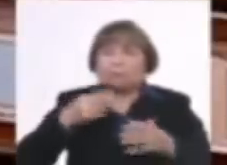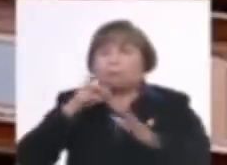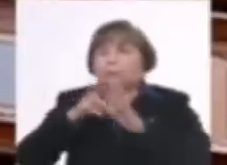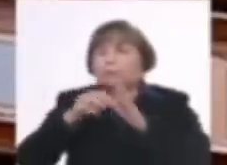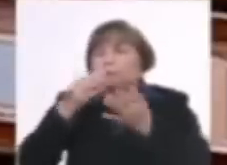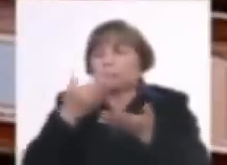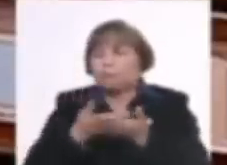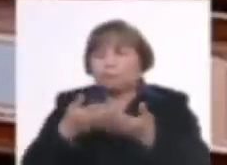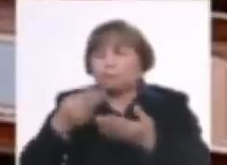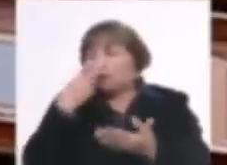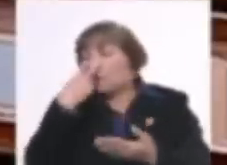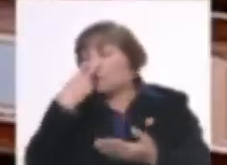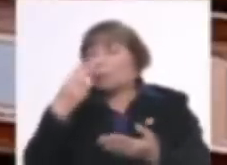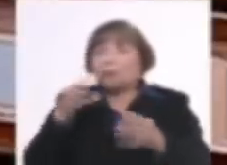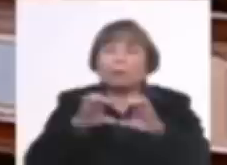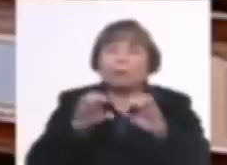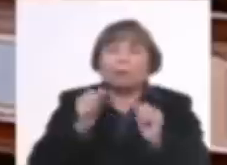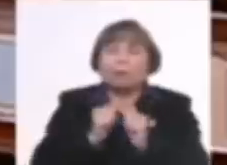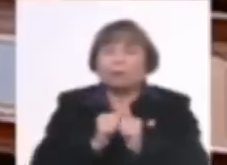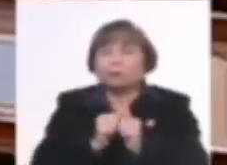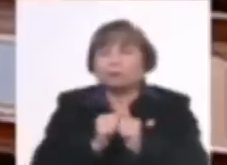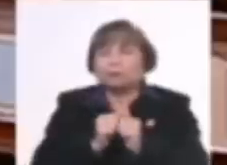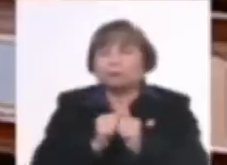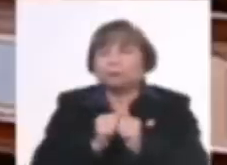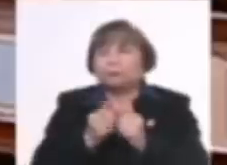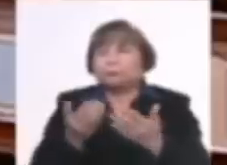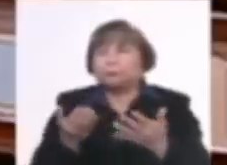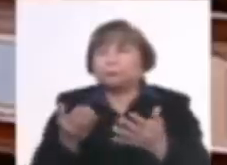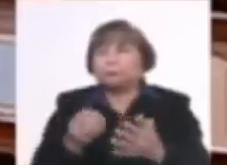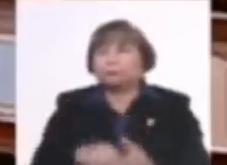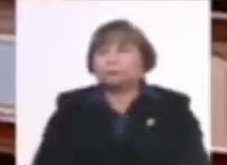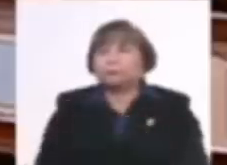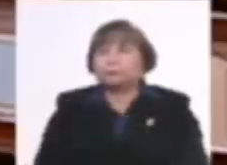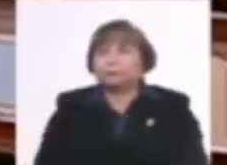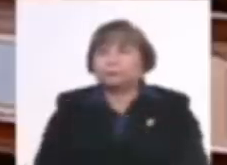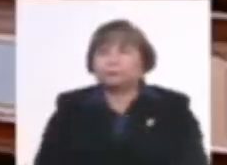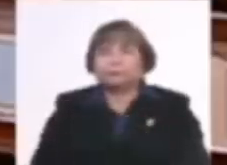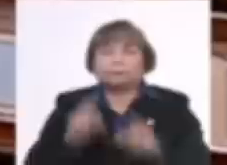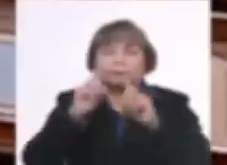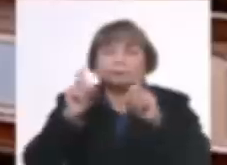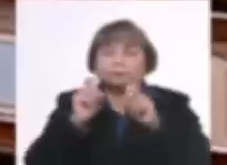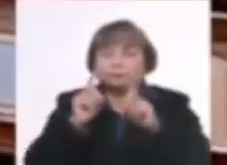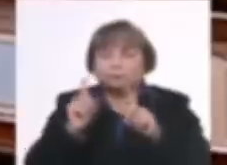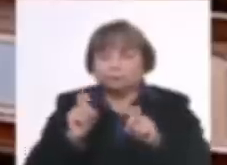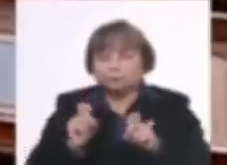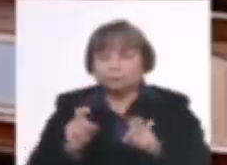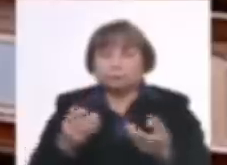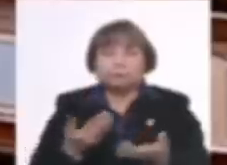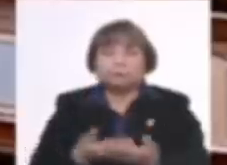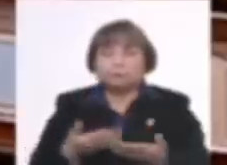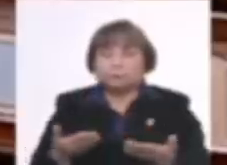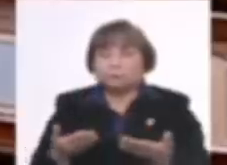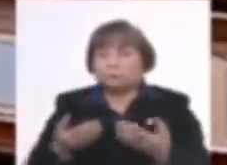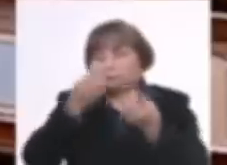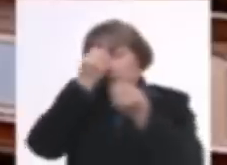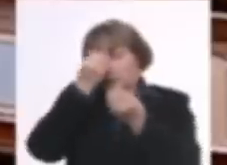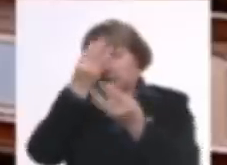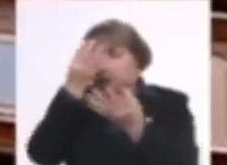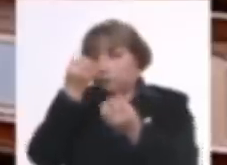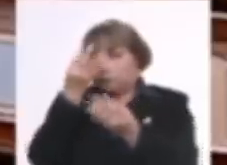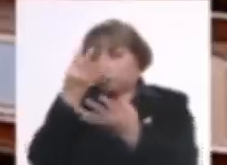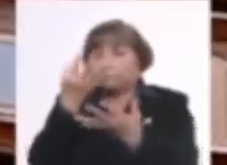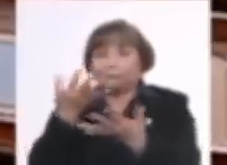a tratar de ver cómo se hacía la, digamos, la encuesta o recolector de información de